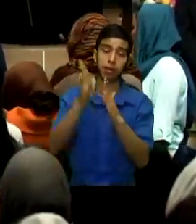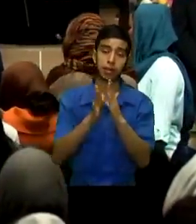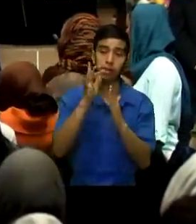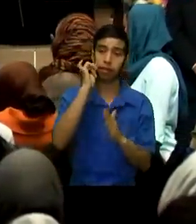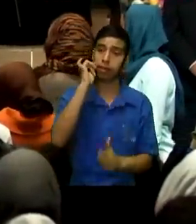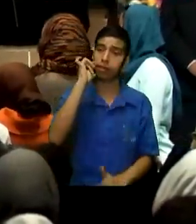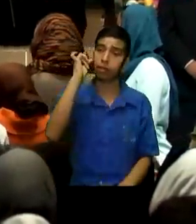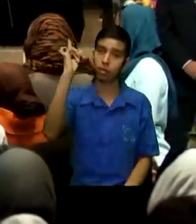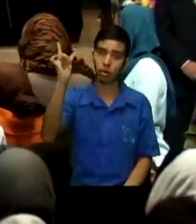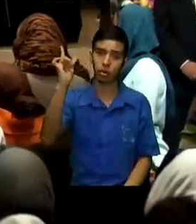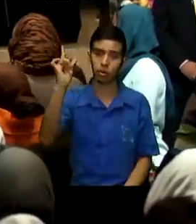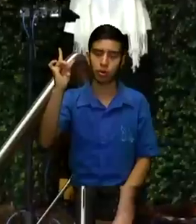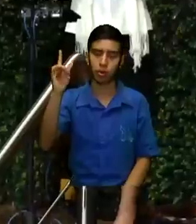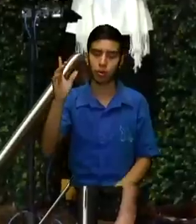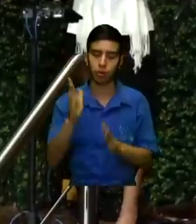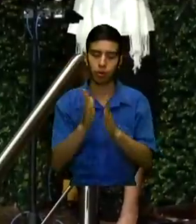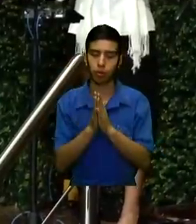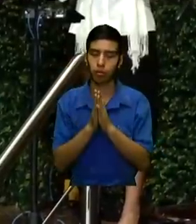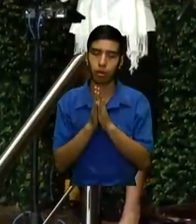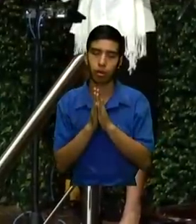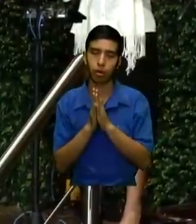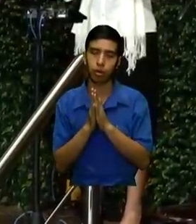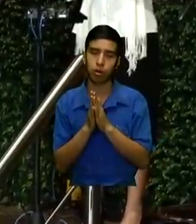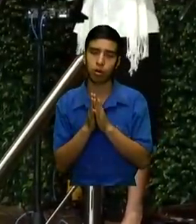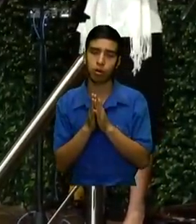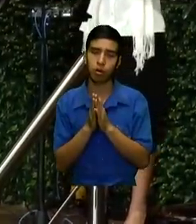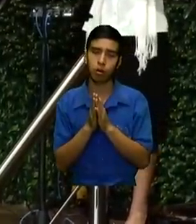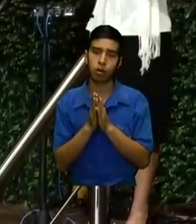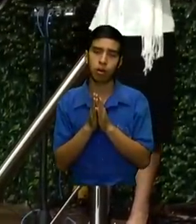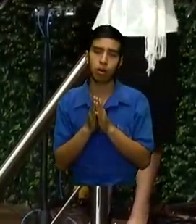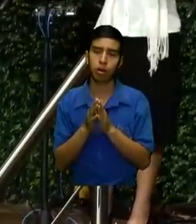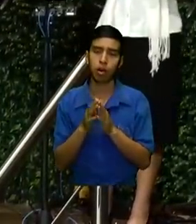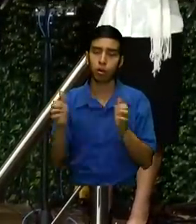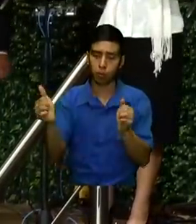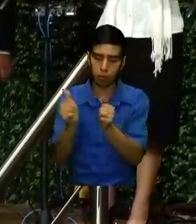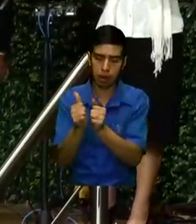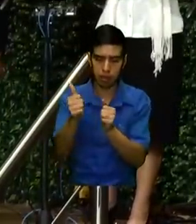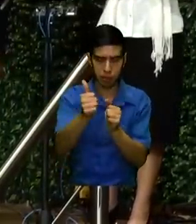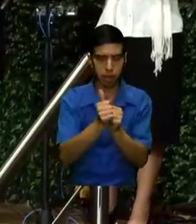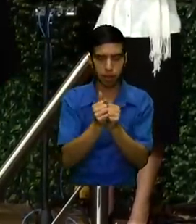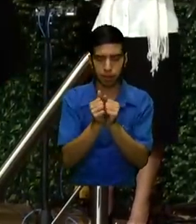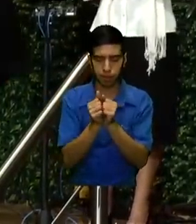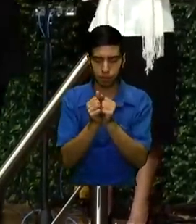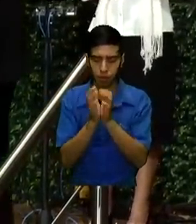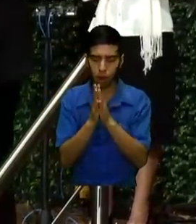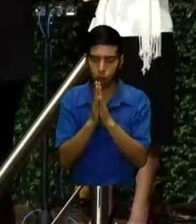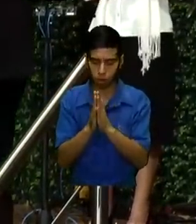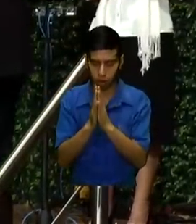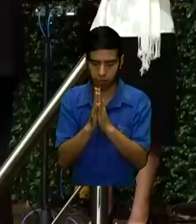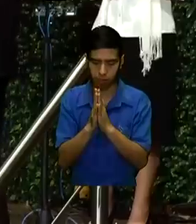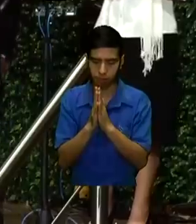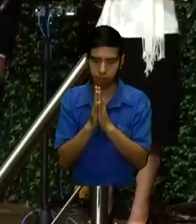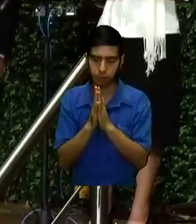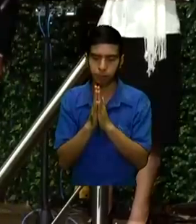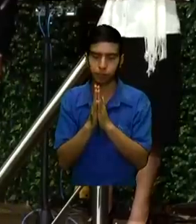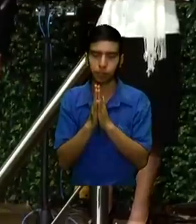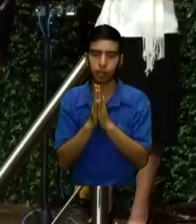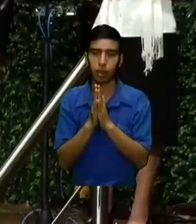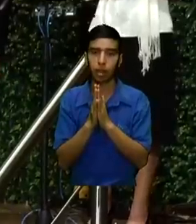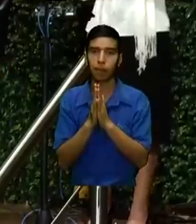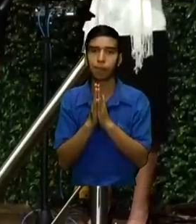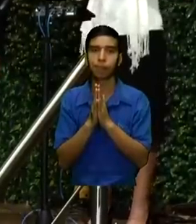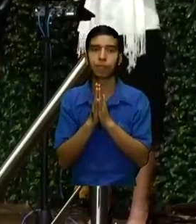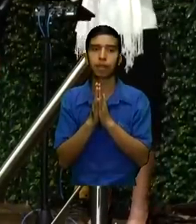Y le quiero pedir favor que me acompañe a orar. Vamos a quedar despedidos y vamos a poner delante del Señor peticiones de oración que